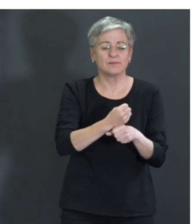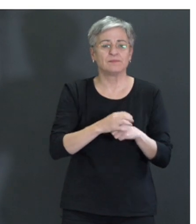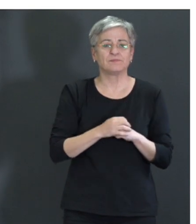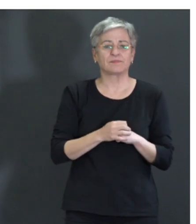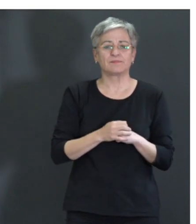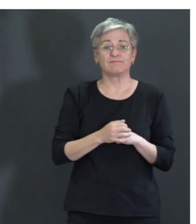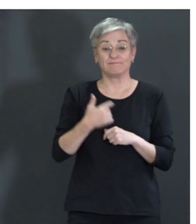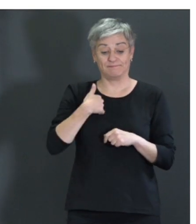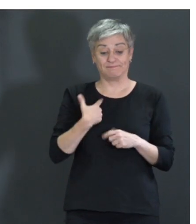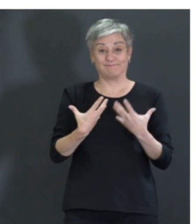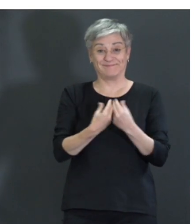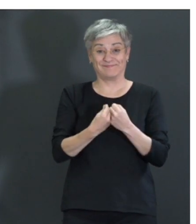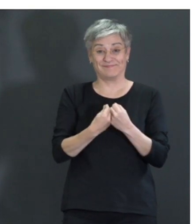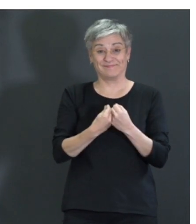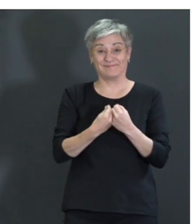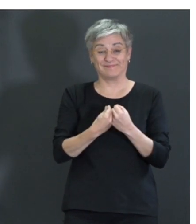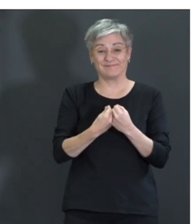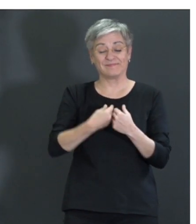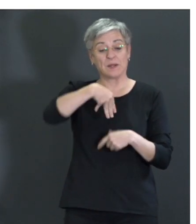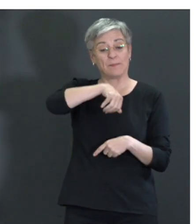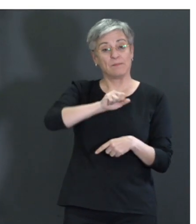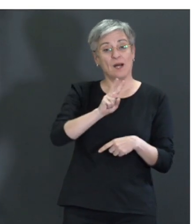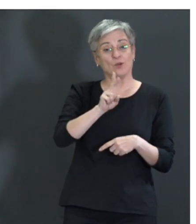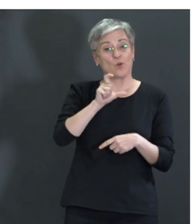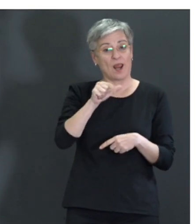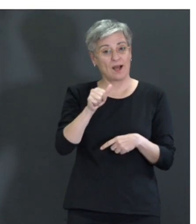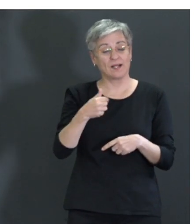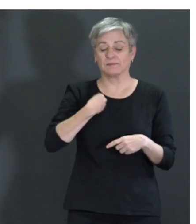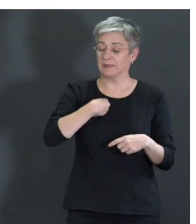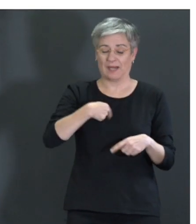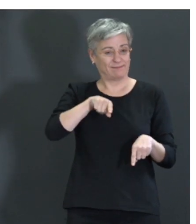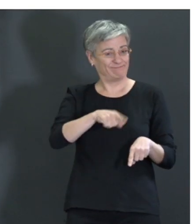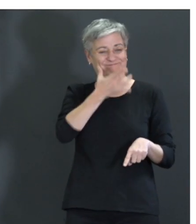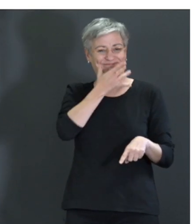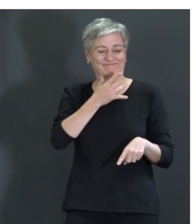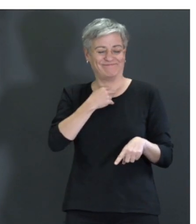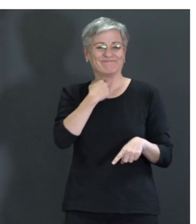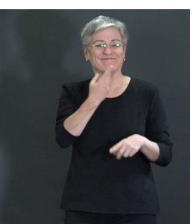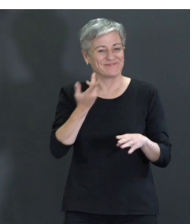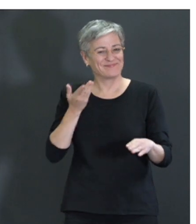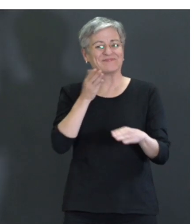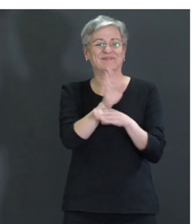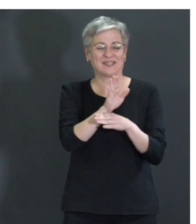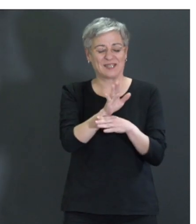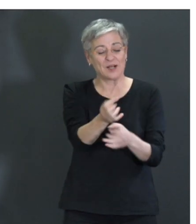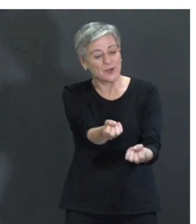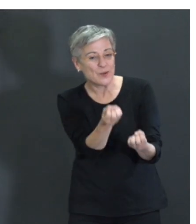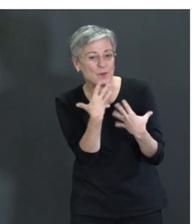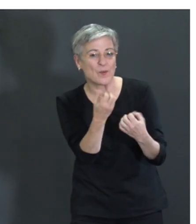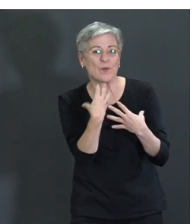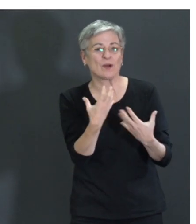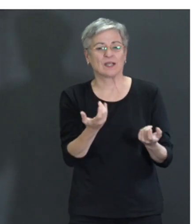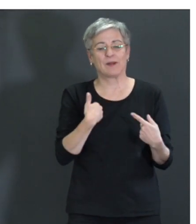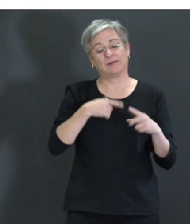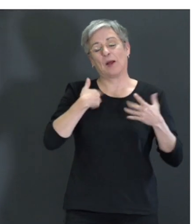con Manuela, que, bueno, se va a presentar ahora ella misma. Y, bueno, cuéntanos también,